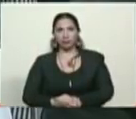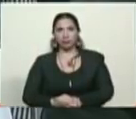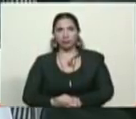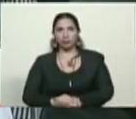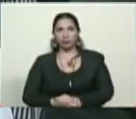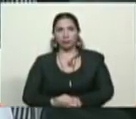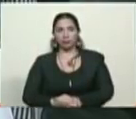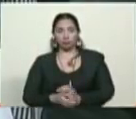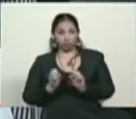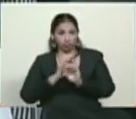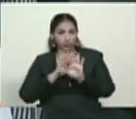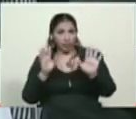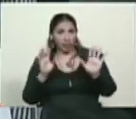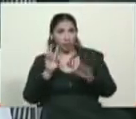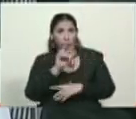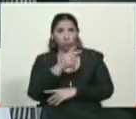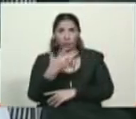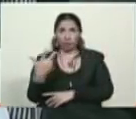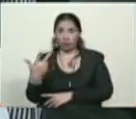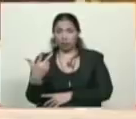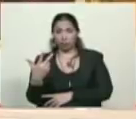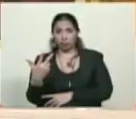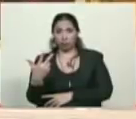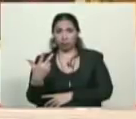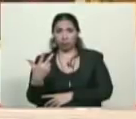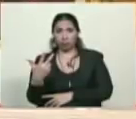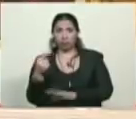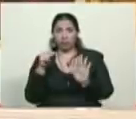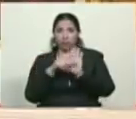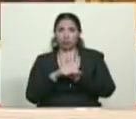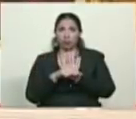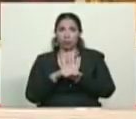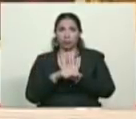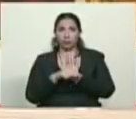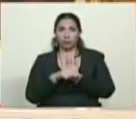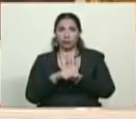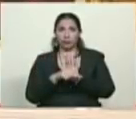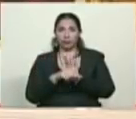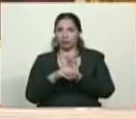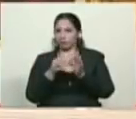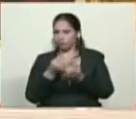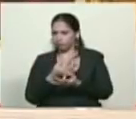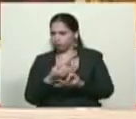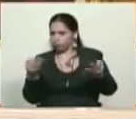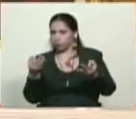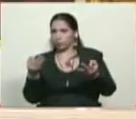Así que es muy claro, Madeleine, el 233, tajante, taxativo,